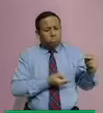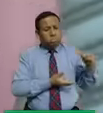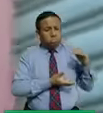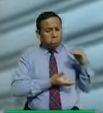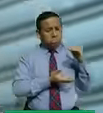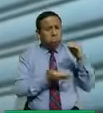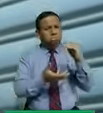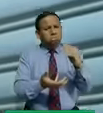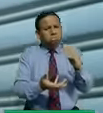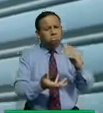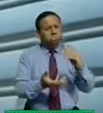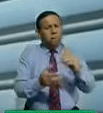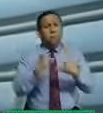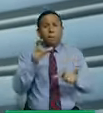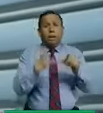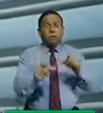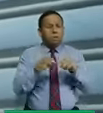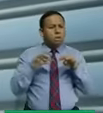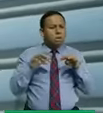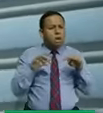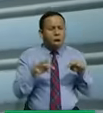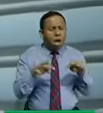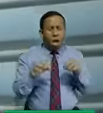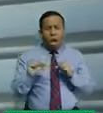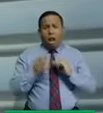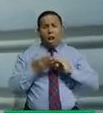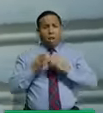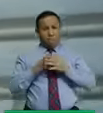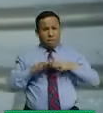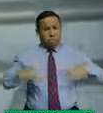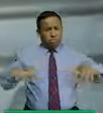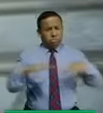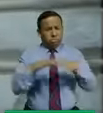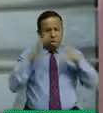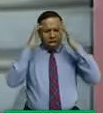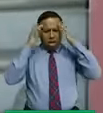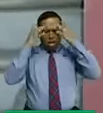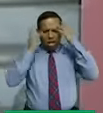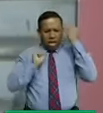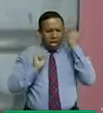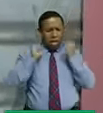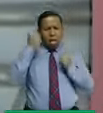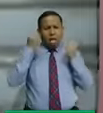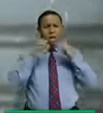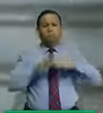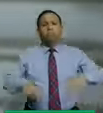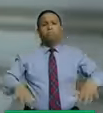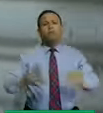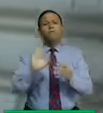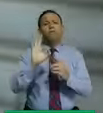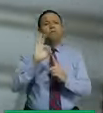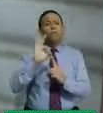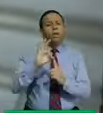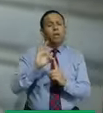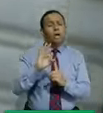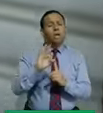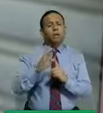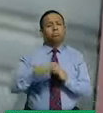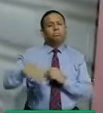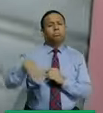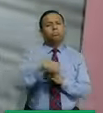y llamó la conmoción y la atención de toda la comunidad aquí en el sector del Fortín, en el bloque 5, manzana